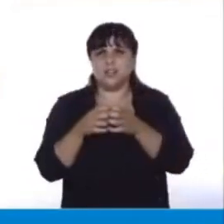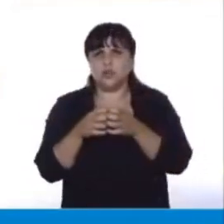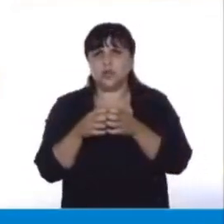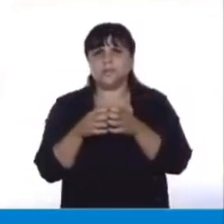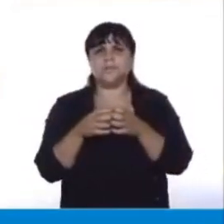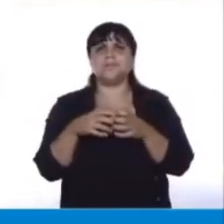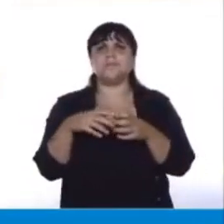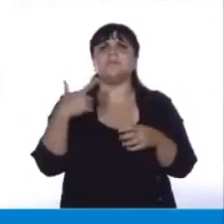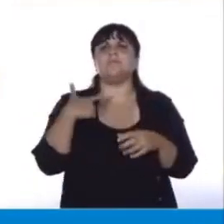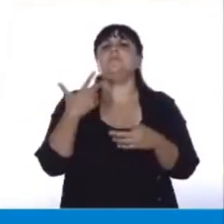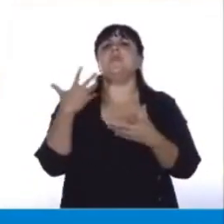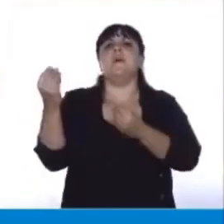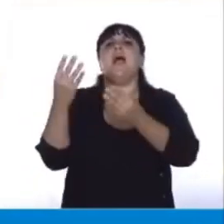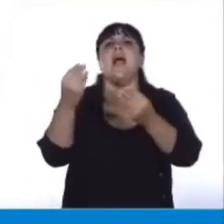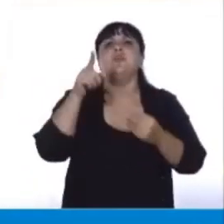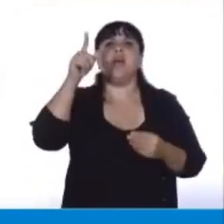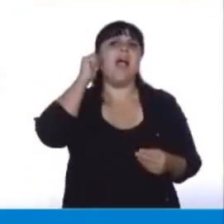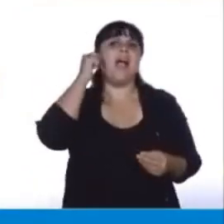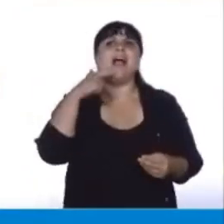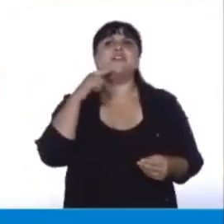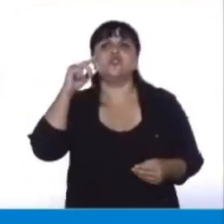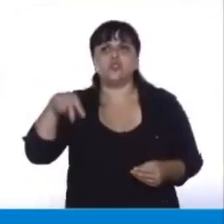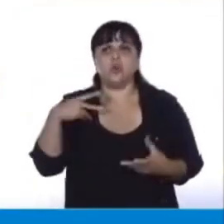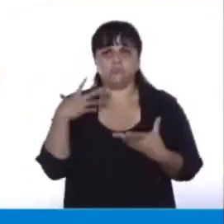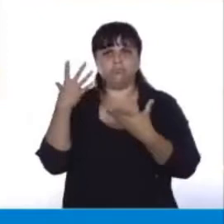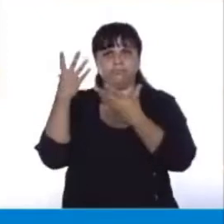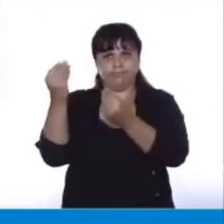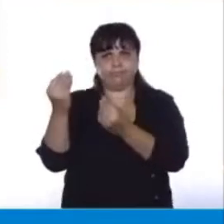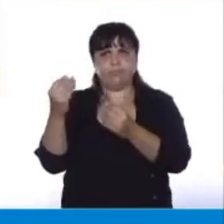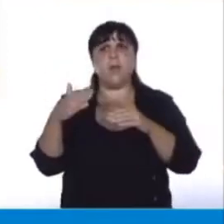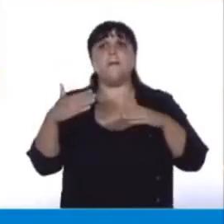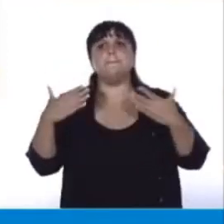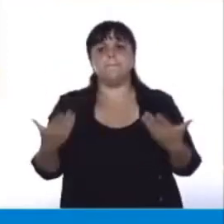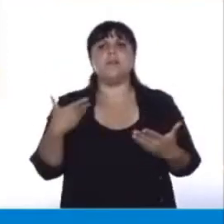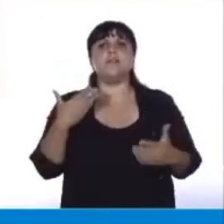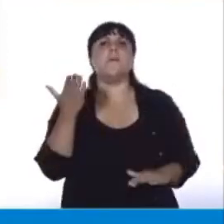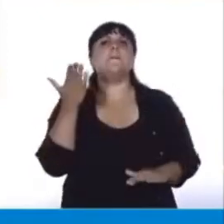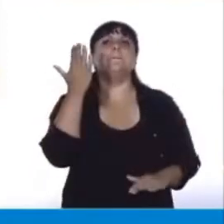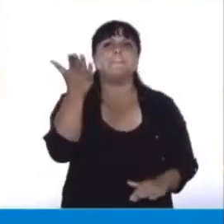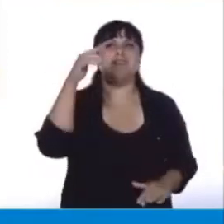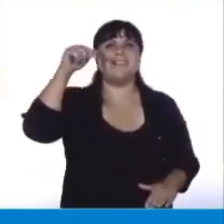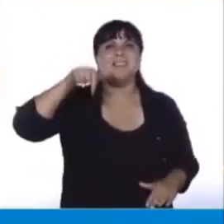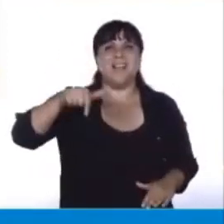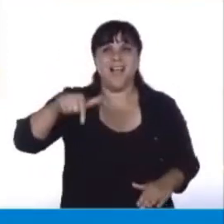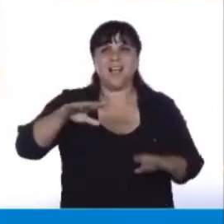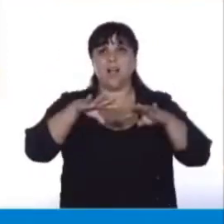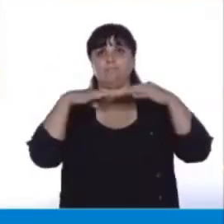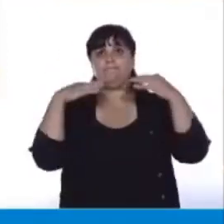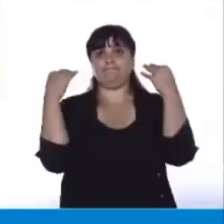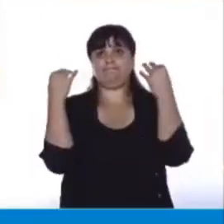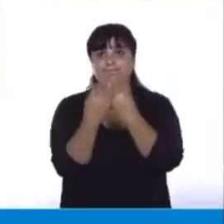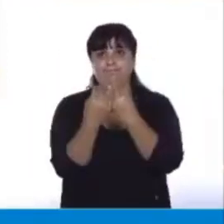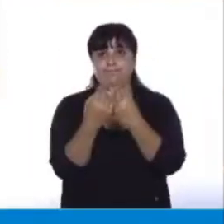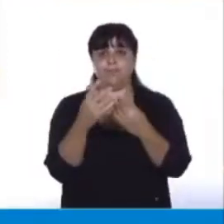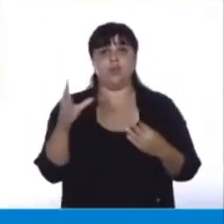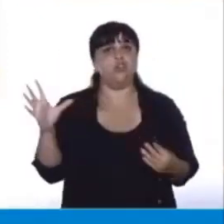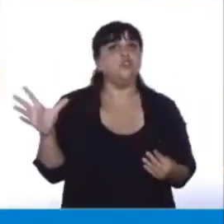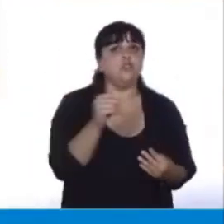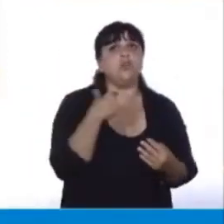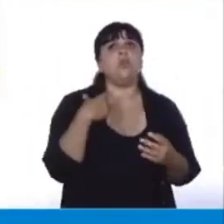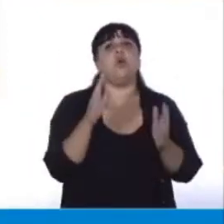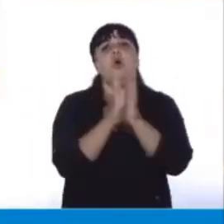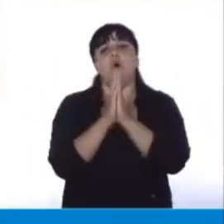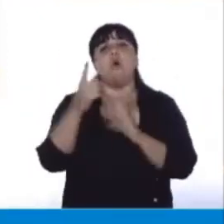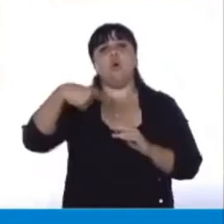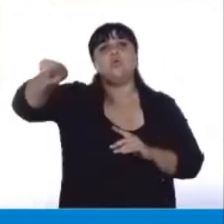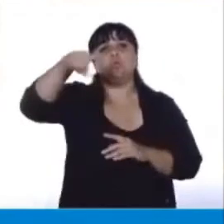en solidaridad con Gastón. Por eso solicito al presidente de esta Cámara y al conjunto del cuerpo que se sumen al